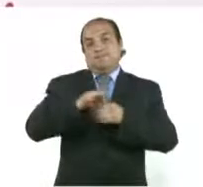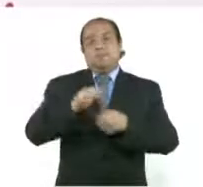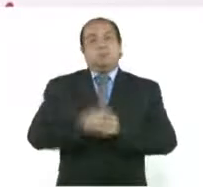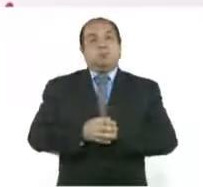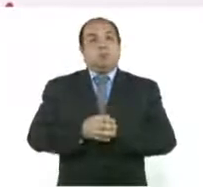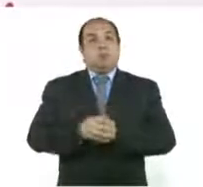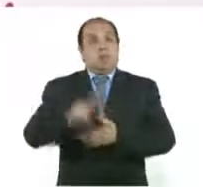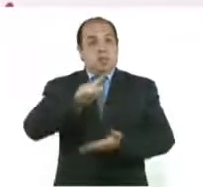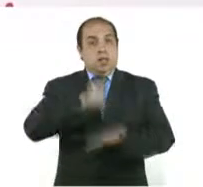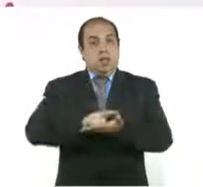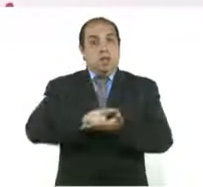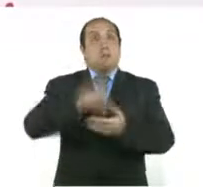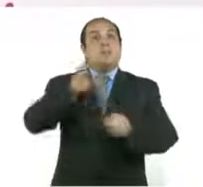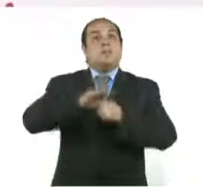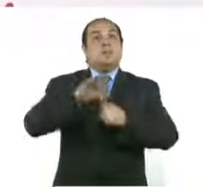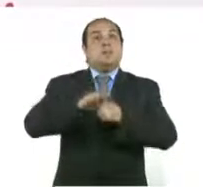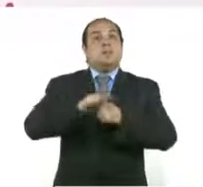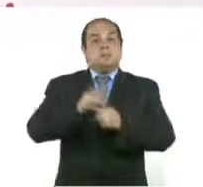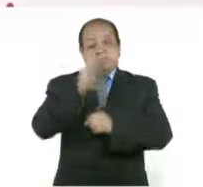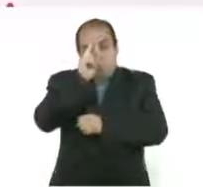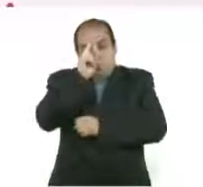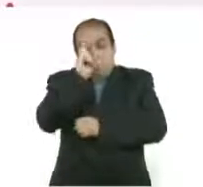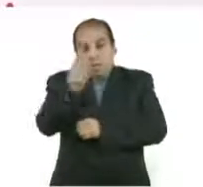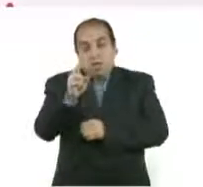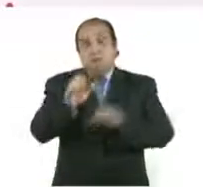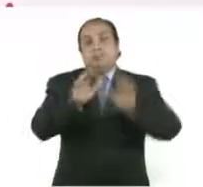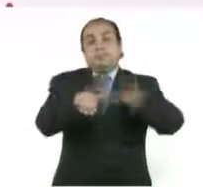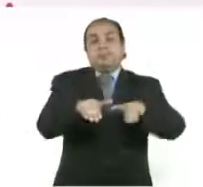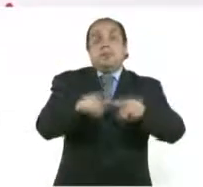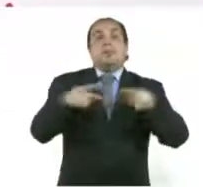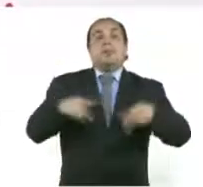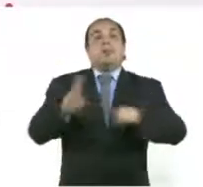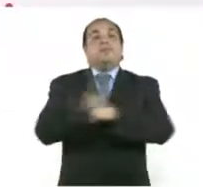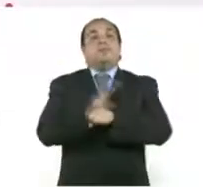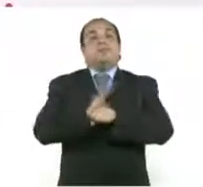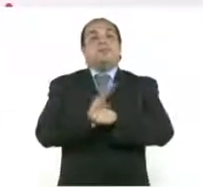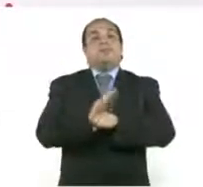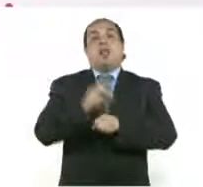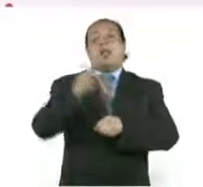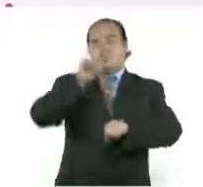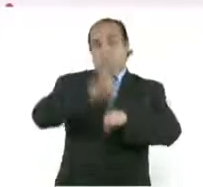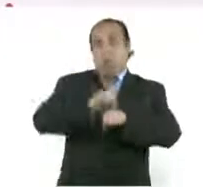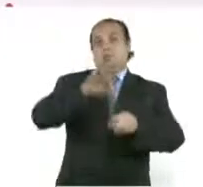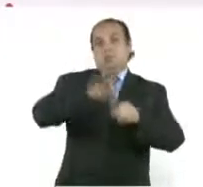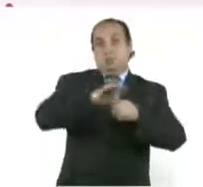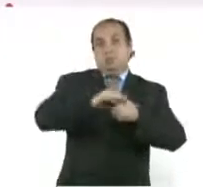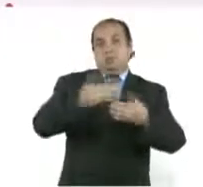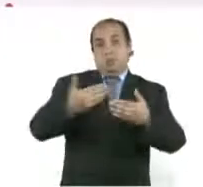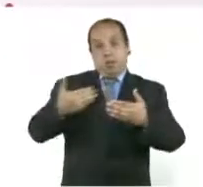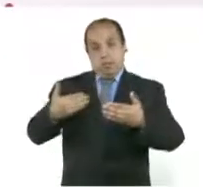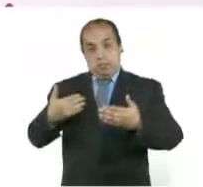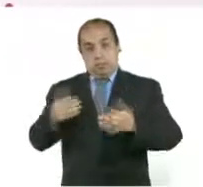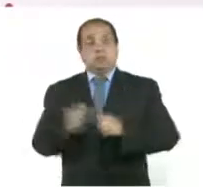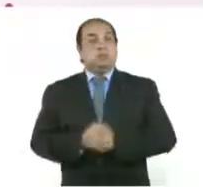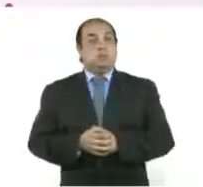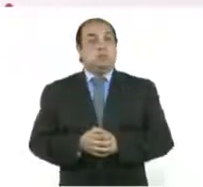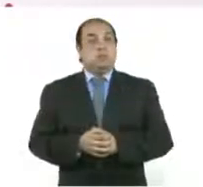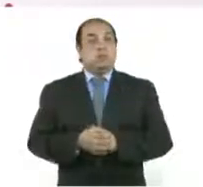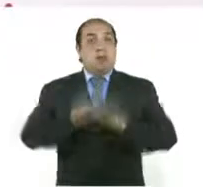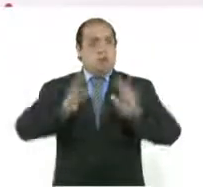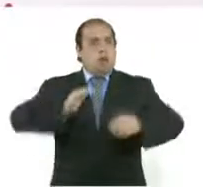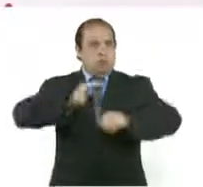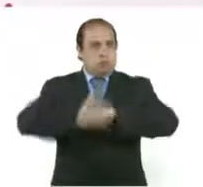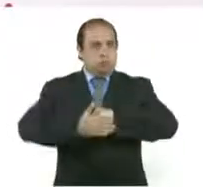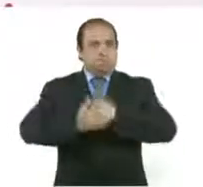electoral nos prohíbe incorporar a los beneficiarios en esos días. Y por eso, una vez que concluyó